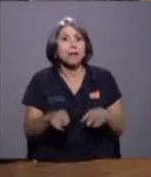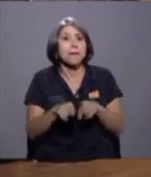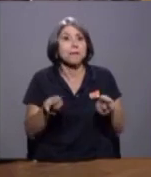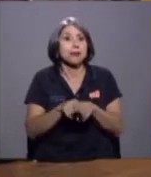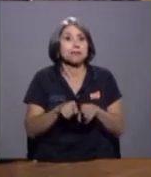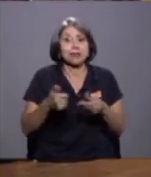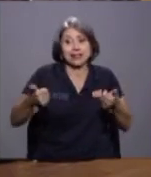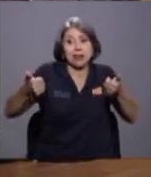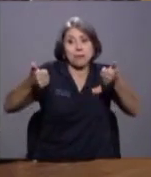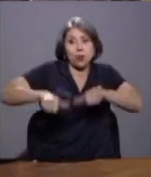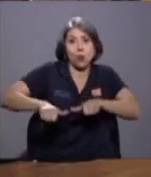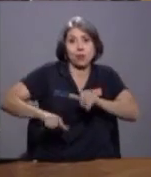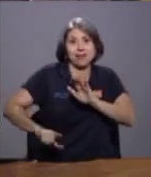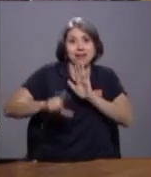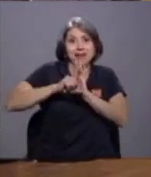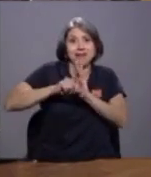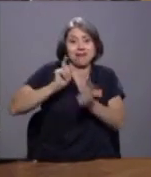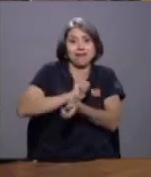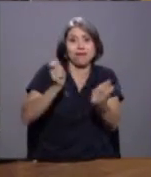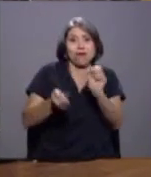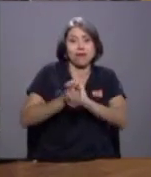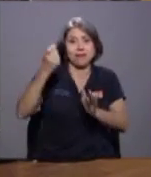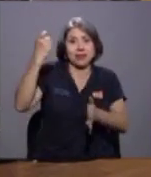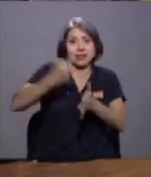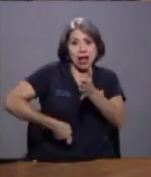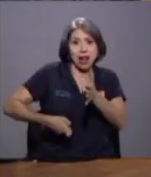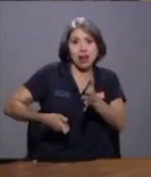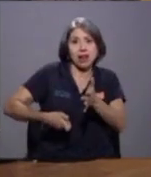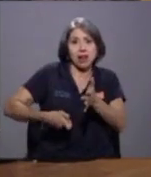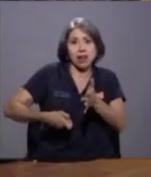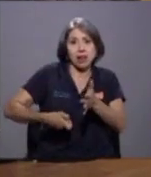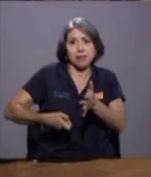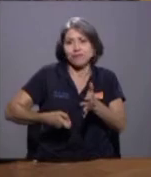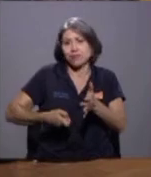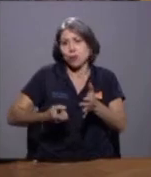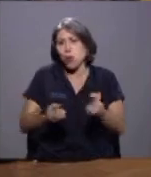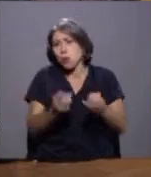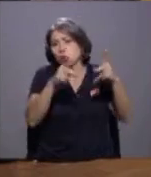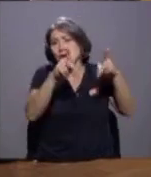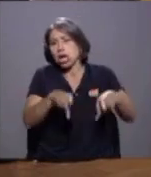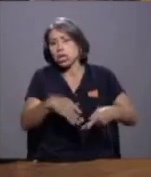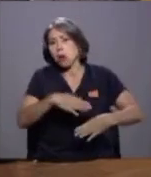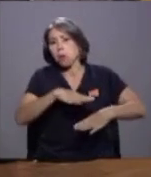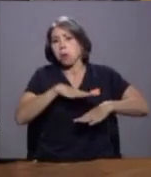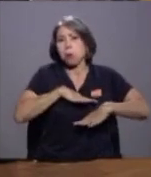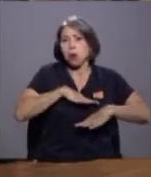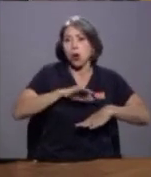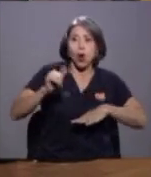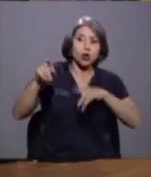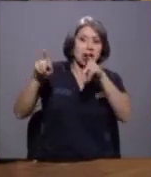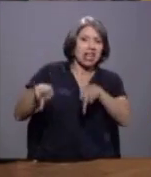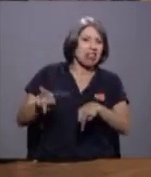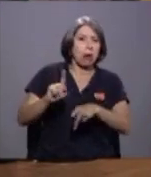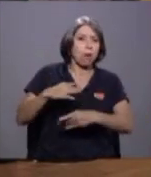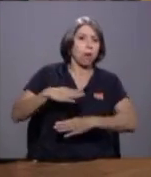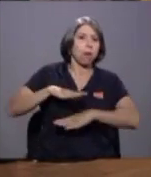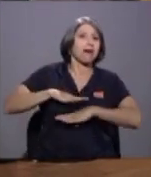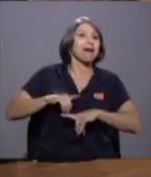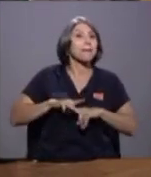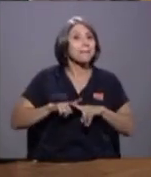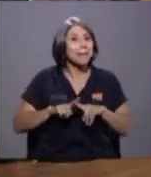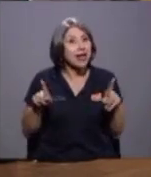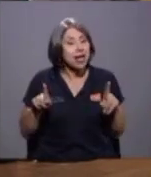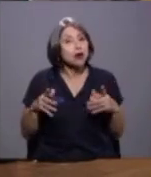aprobamos una reforma fiscal. Creo que mucha gente quedó satisfecha, otra gente no tan satisfecha, pero al final de cuentas hubo